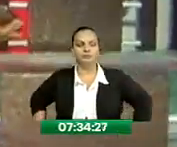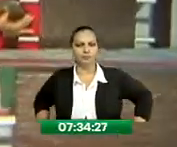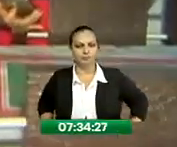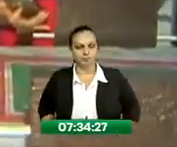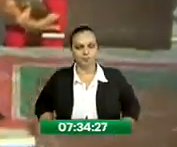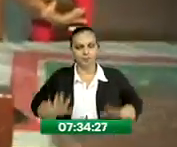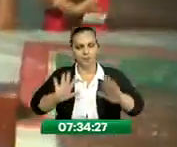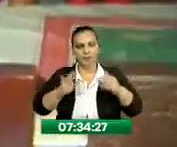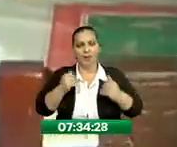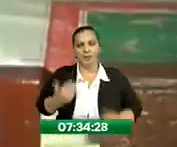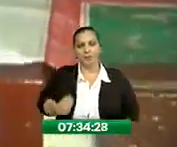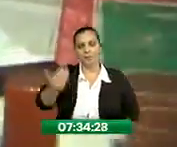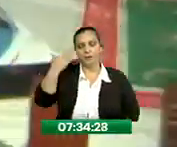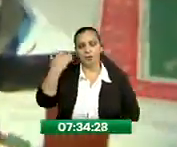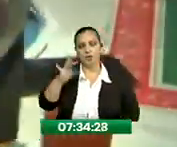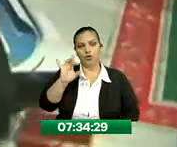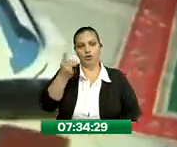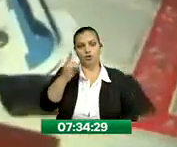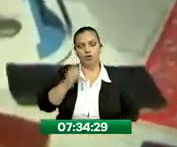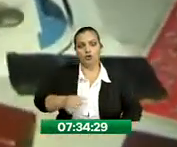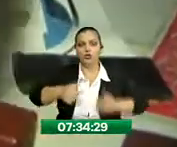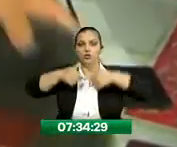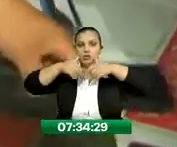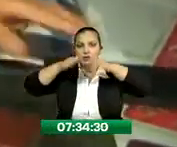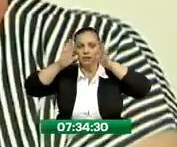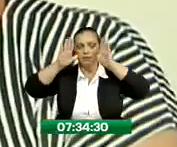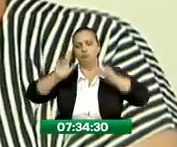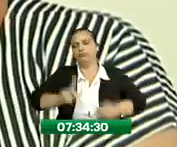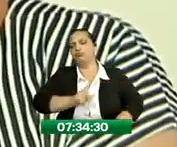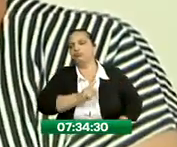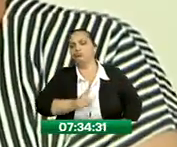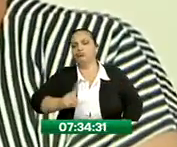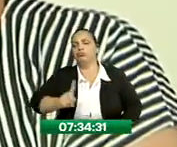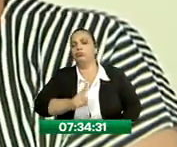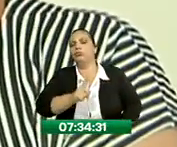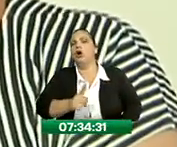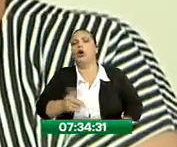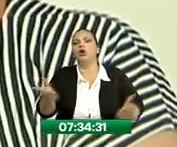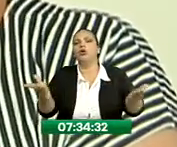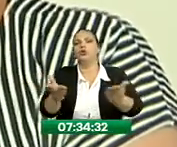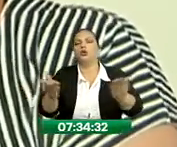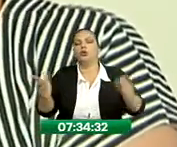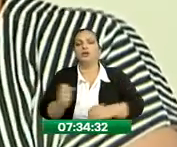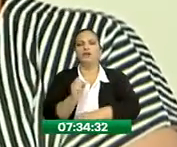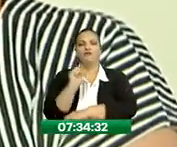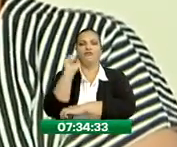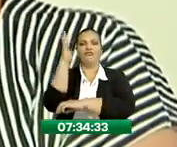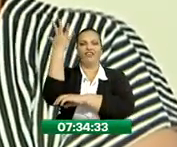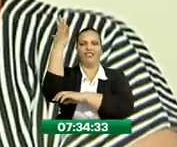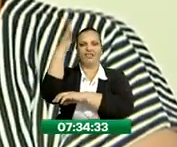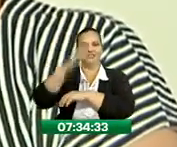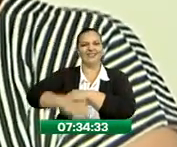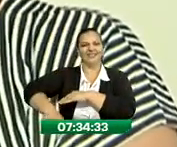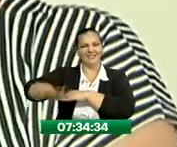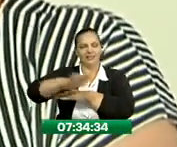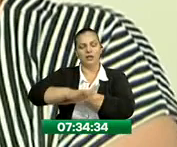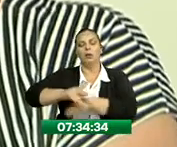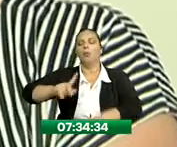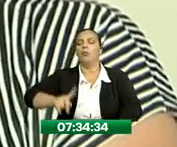Su hermana nos cuenta que se había dedicado a reciclar. Le había dado por reciclar de lo que nunca él había hecho